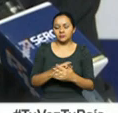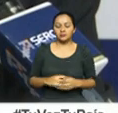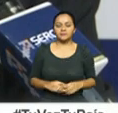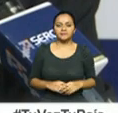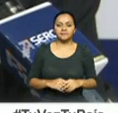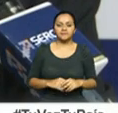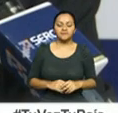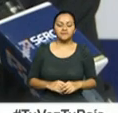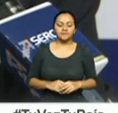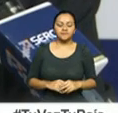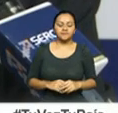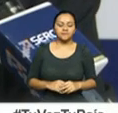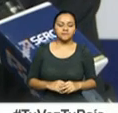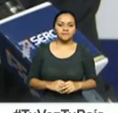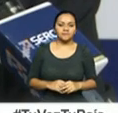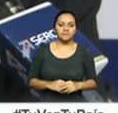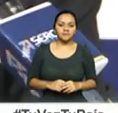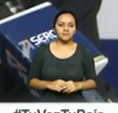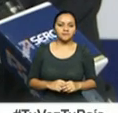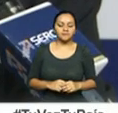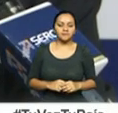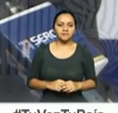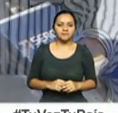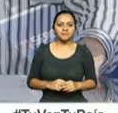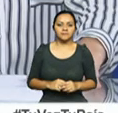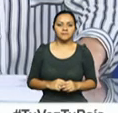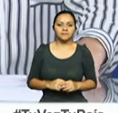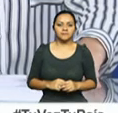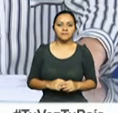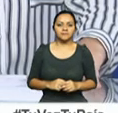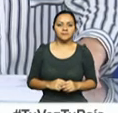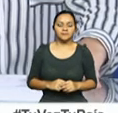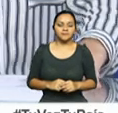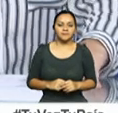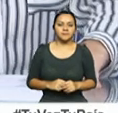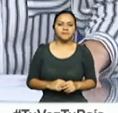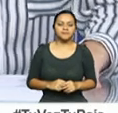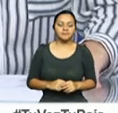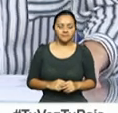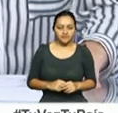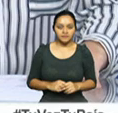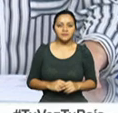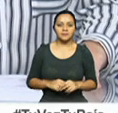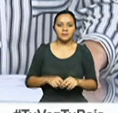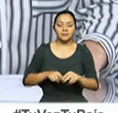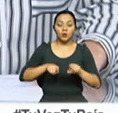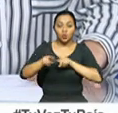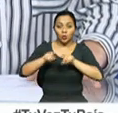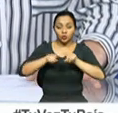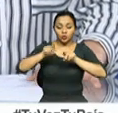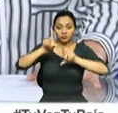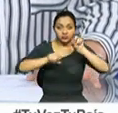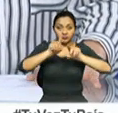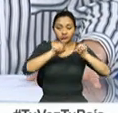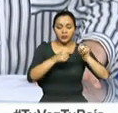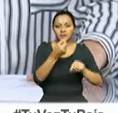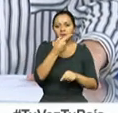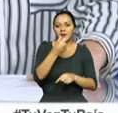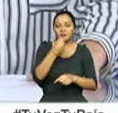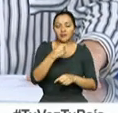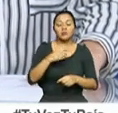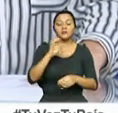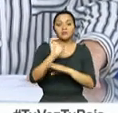un tiempo de pena privativa de libertad de 3 años. La subasta inversa de medicamentos generó un ahorro